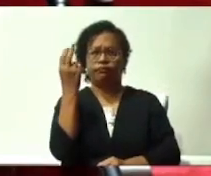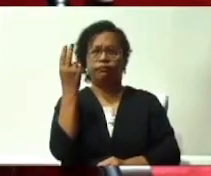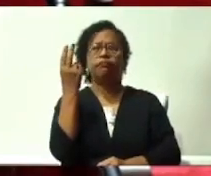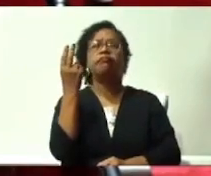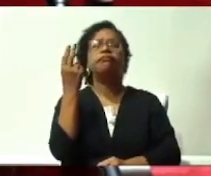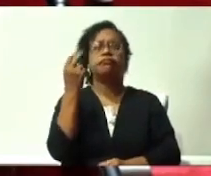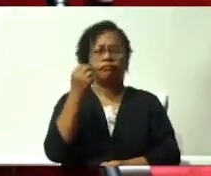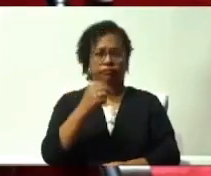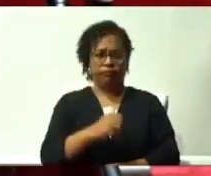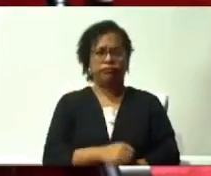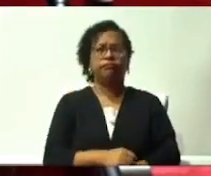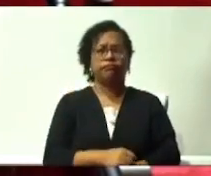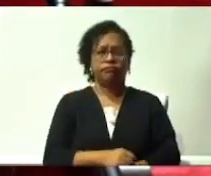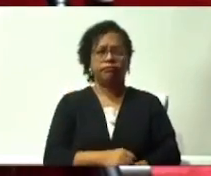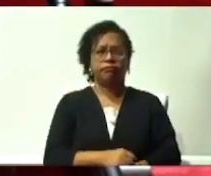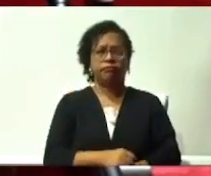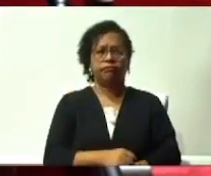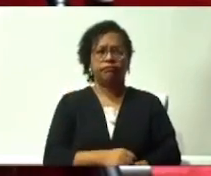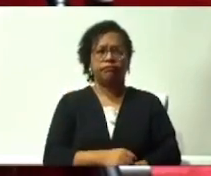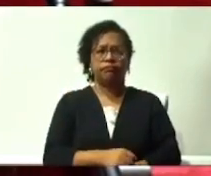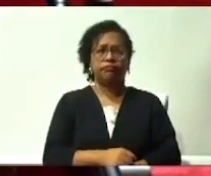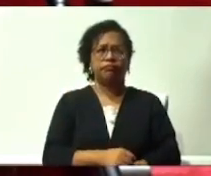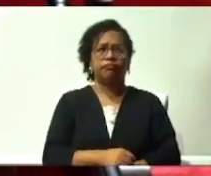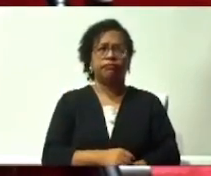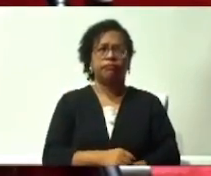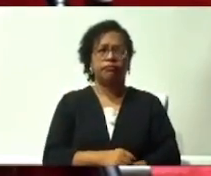y como lo hicimos